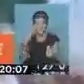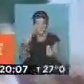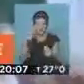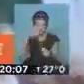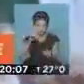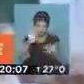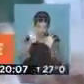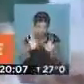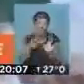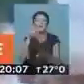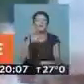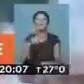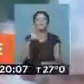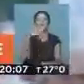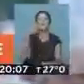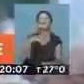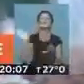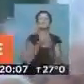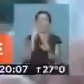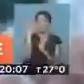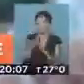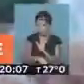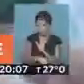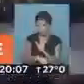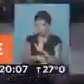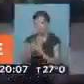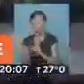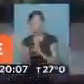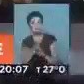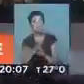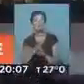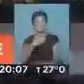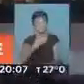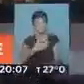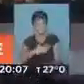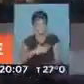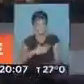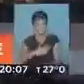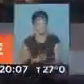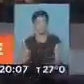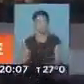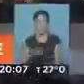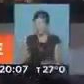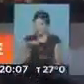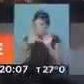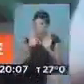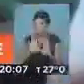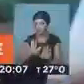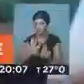lo que decía Fierro, que es: no hay matrero que no caiga, ni arisco que no se amanse. Lo importante es que